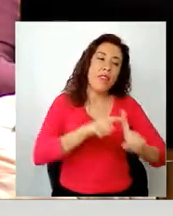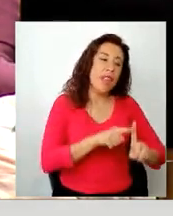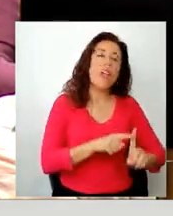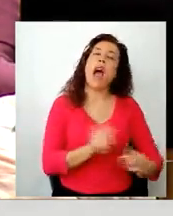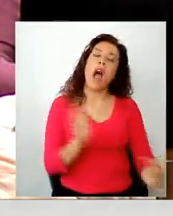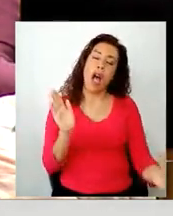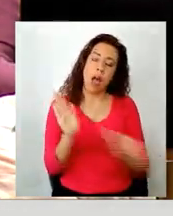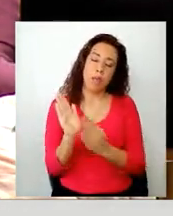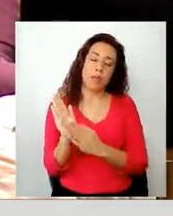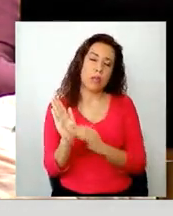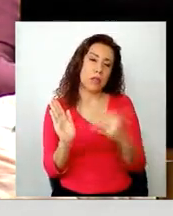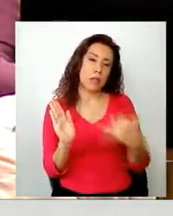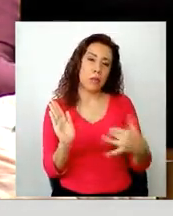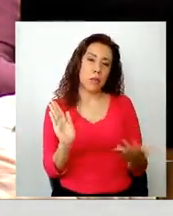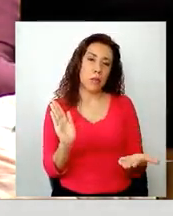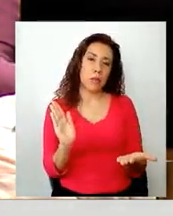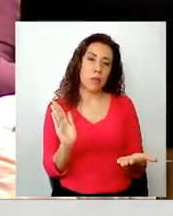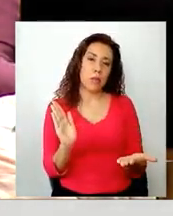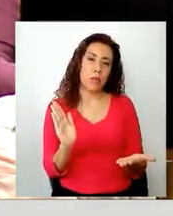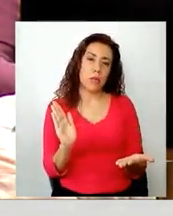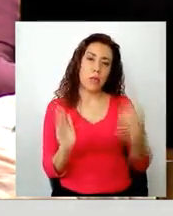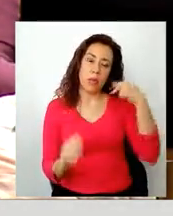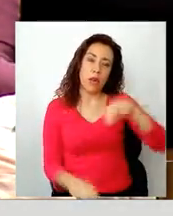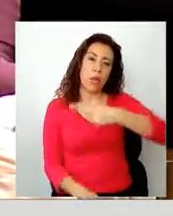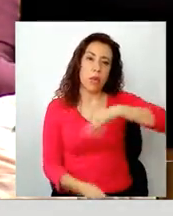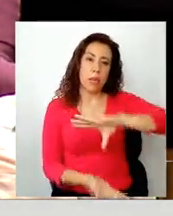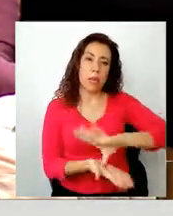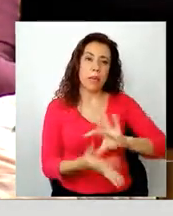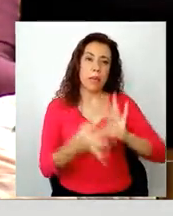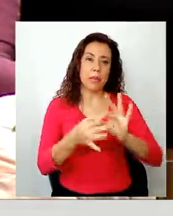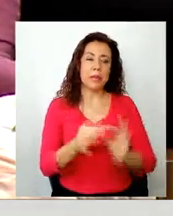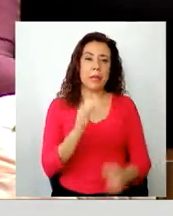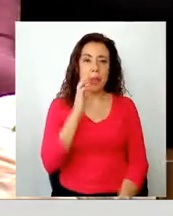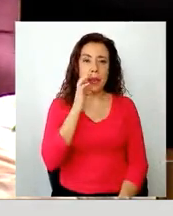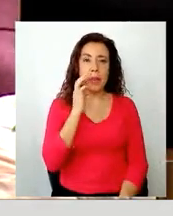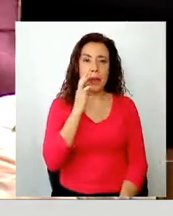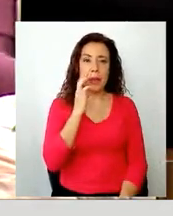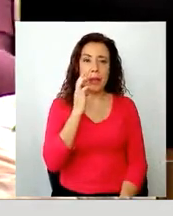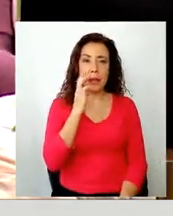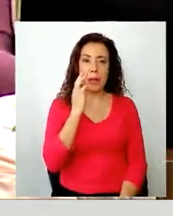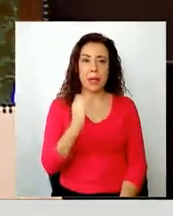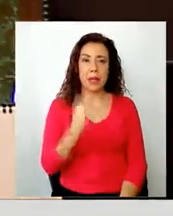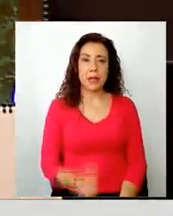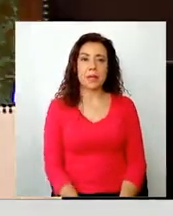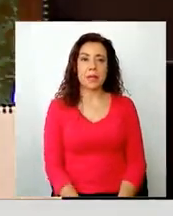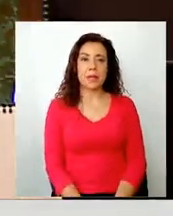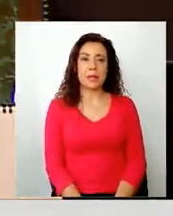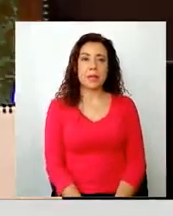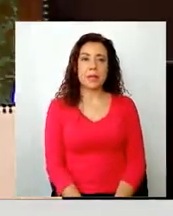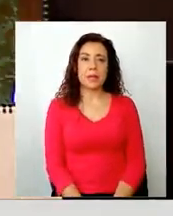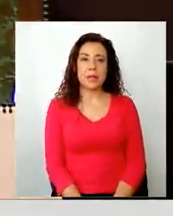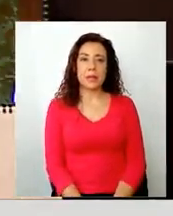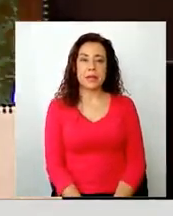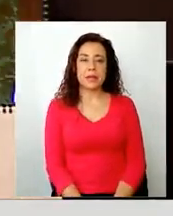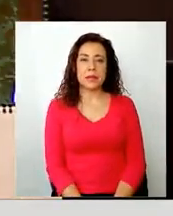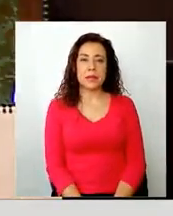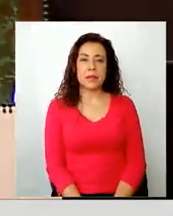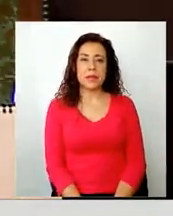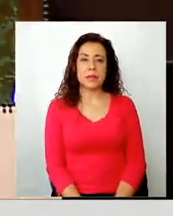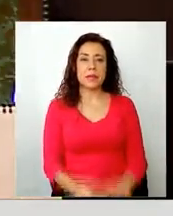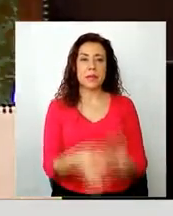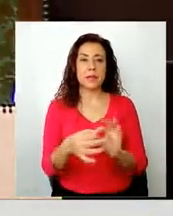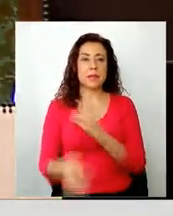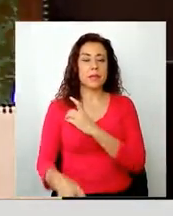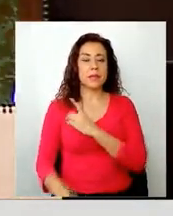necesario para nuestro país Muchas gracias Muchas gracias diputado bello diputada